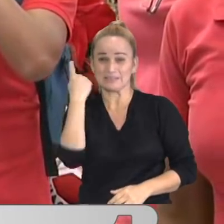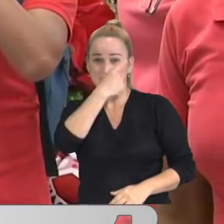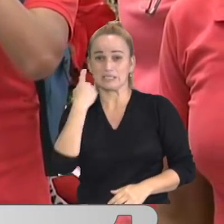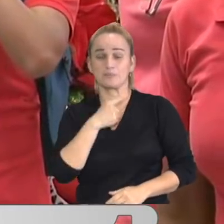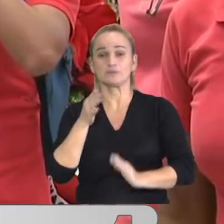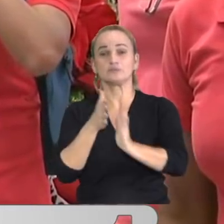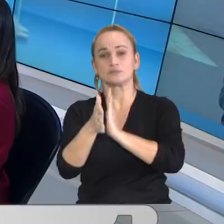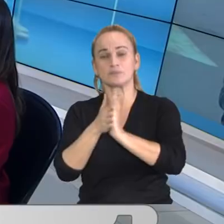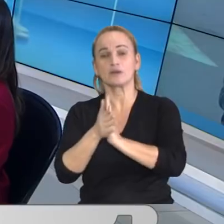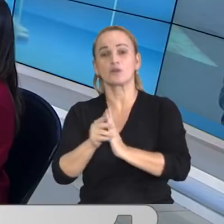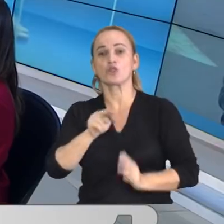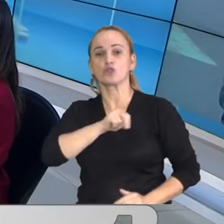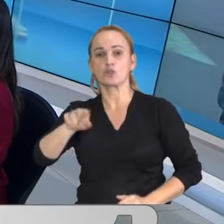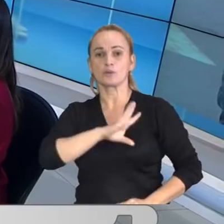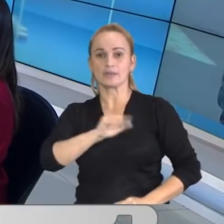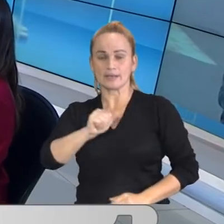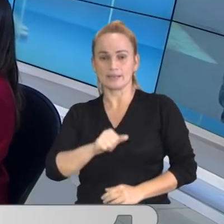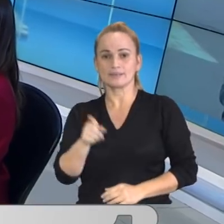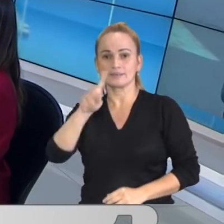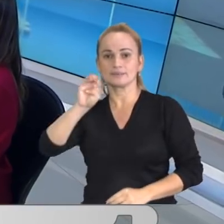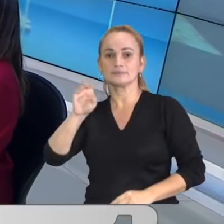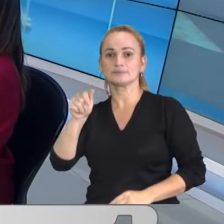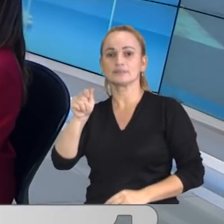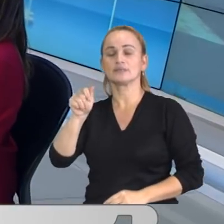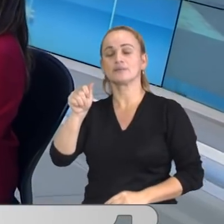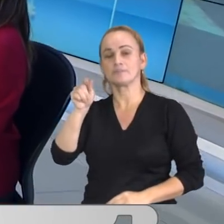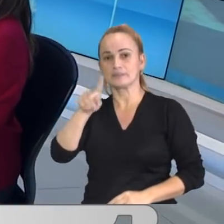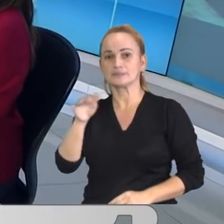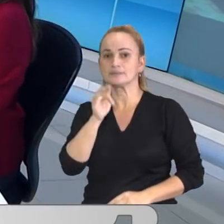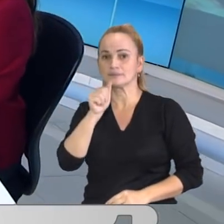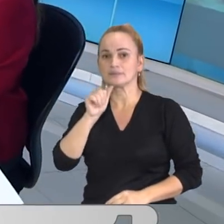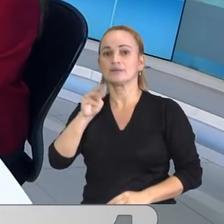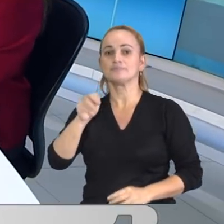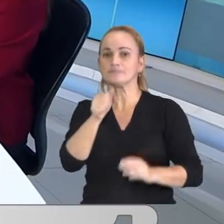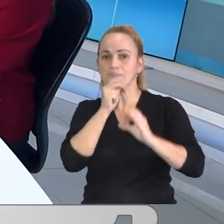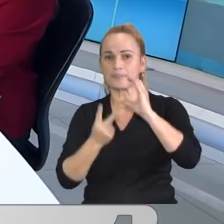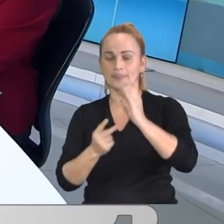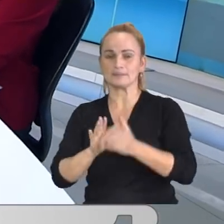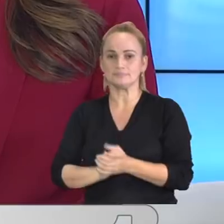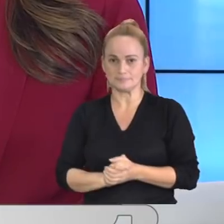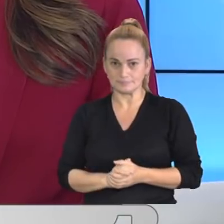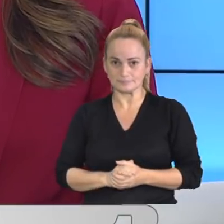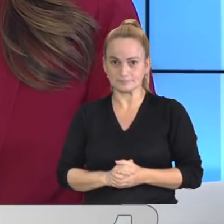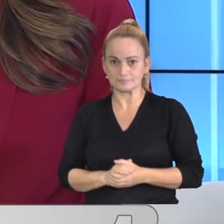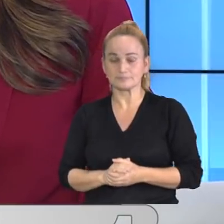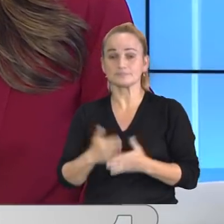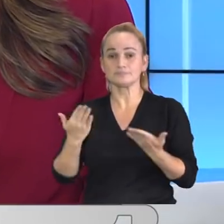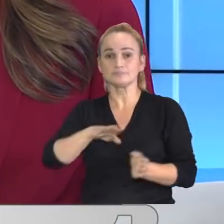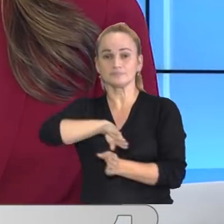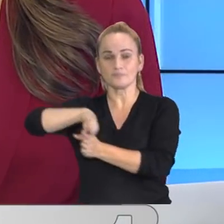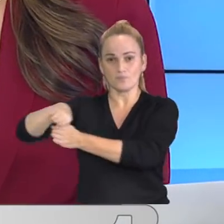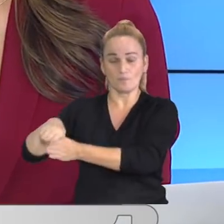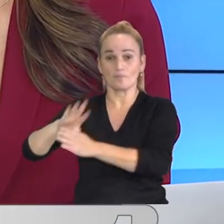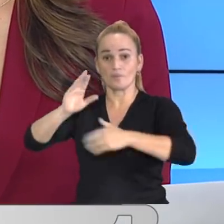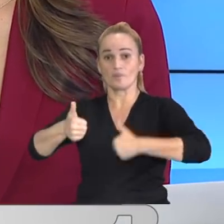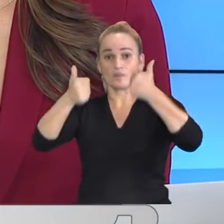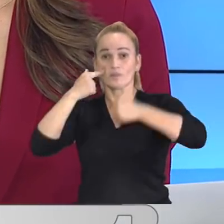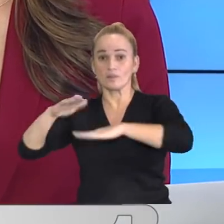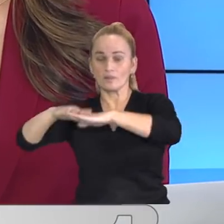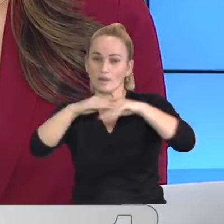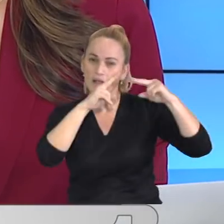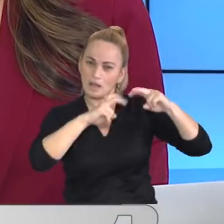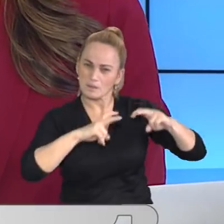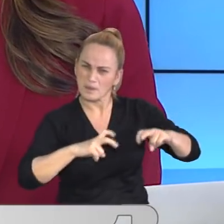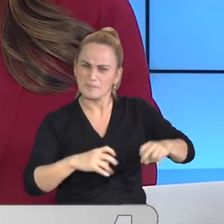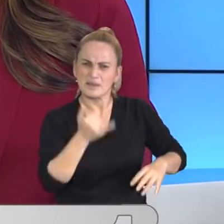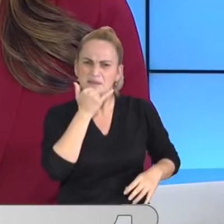la información desde el norte de Cali. Sebastián Bedoya, Noticentro 1 CM. Sebastián, muchas gracias. Las autoridades investigan